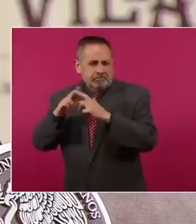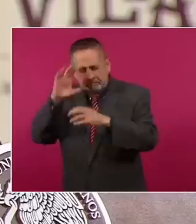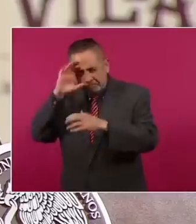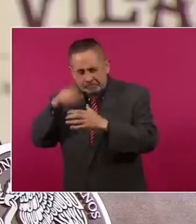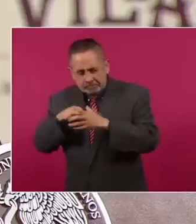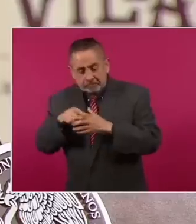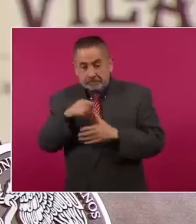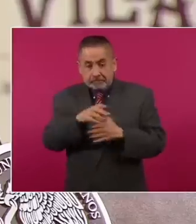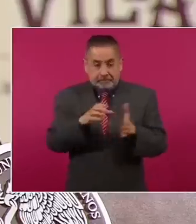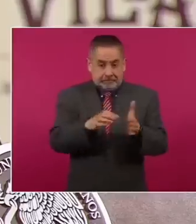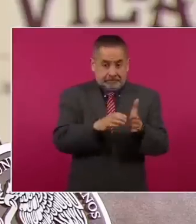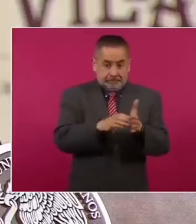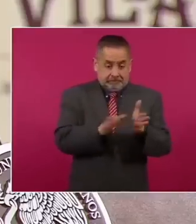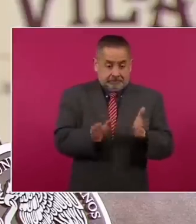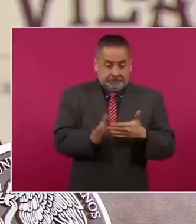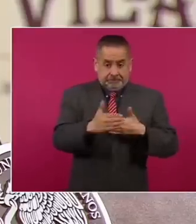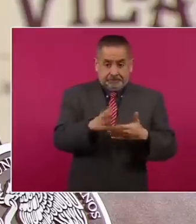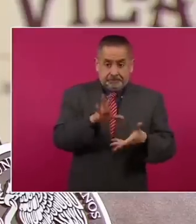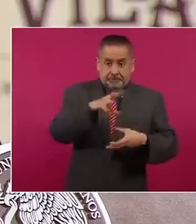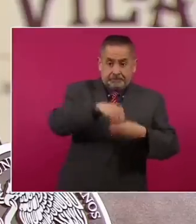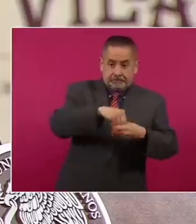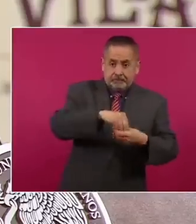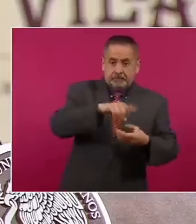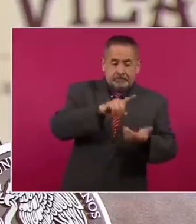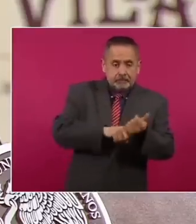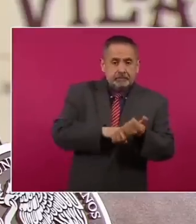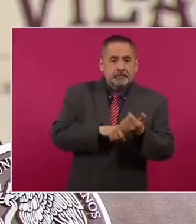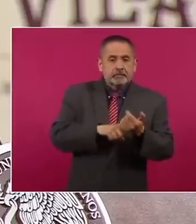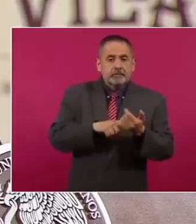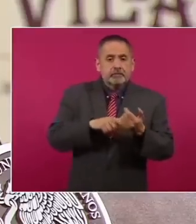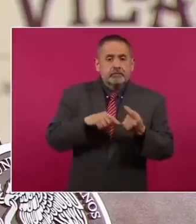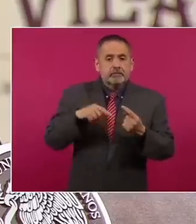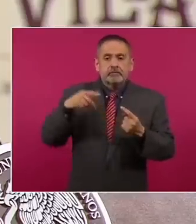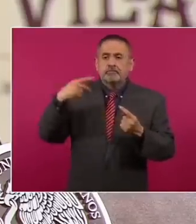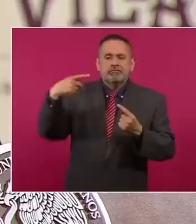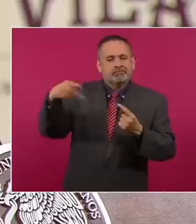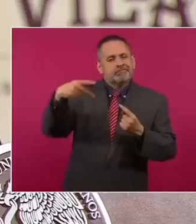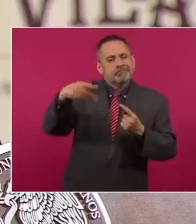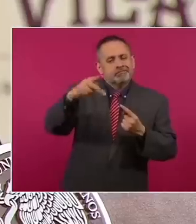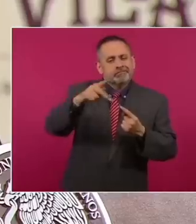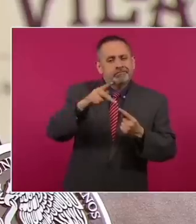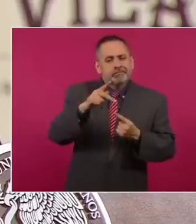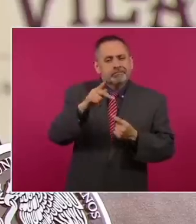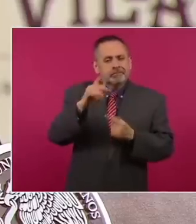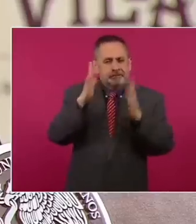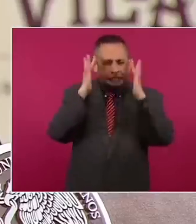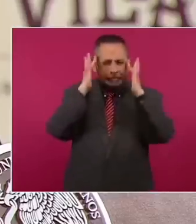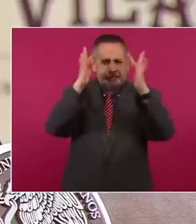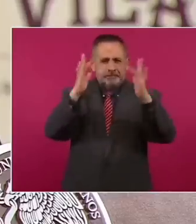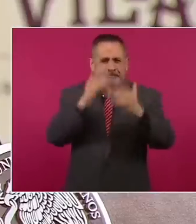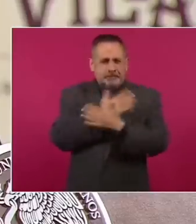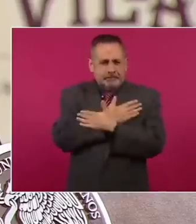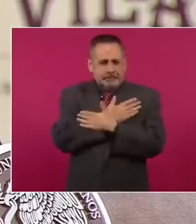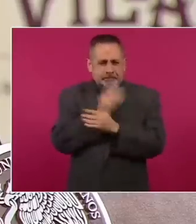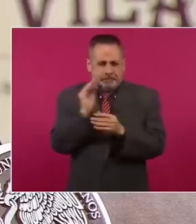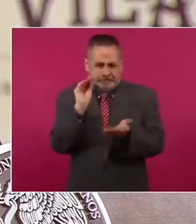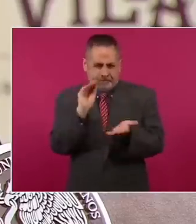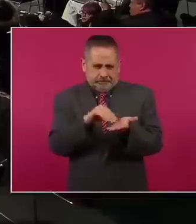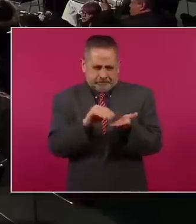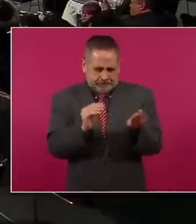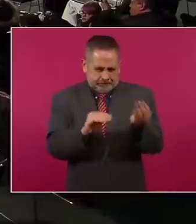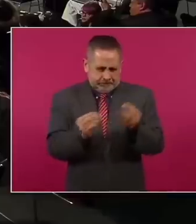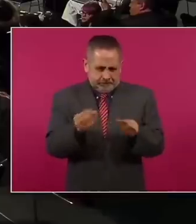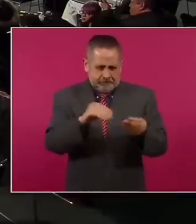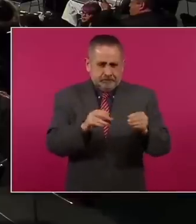estas cajas contienen imágenes de los santos protectores que tienden un manto de protección